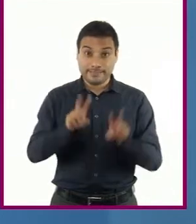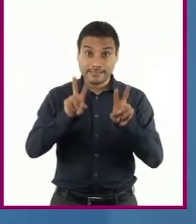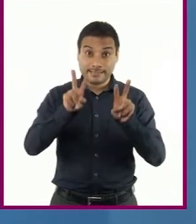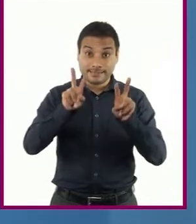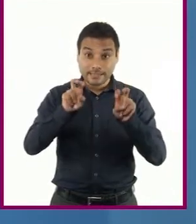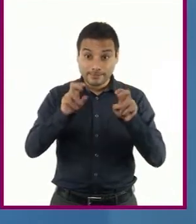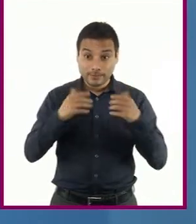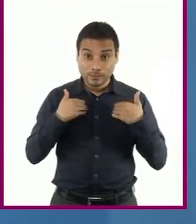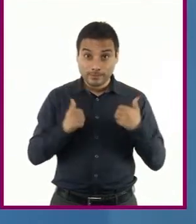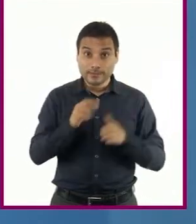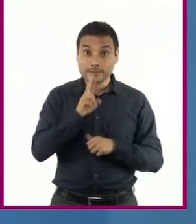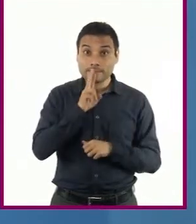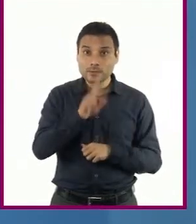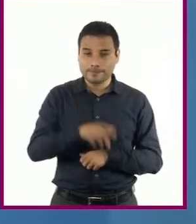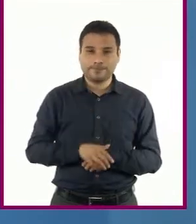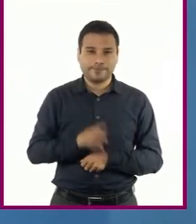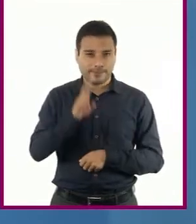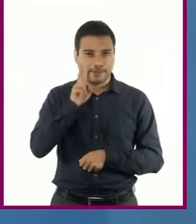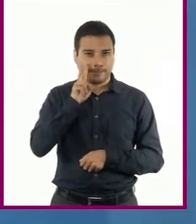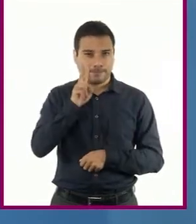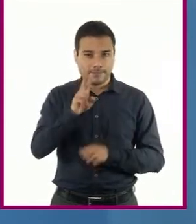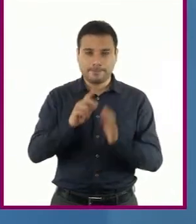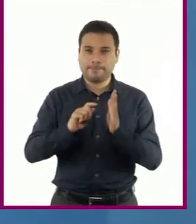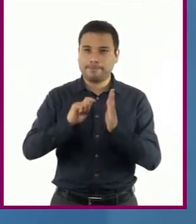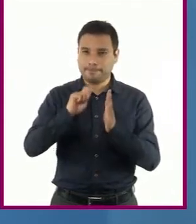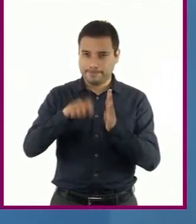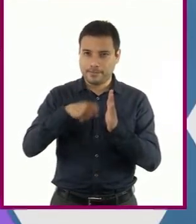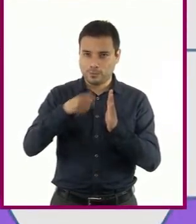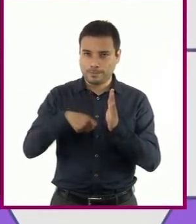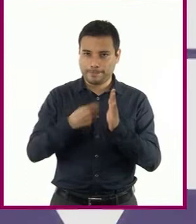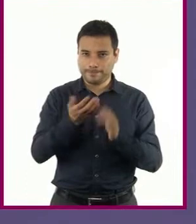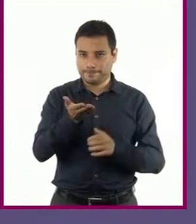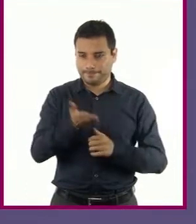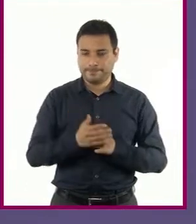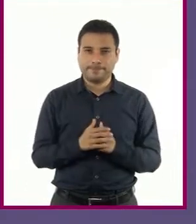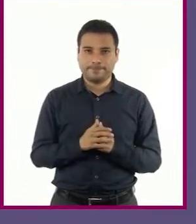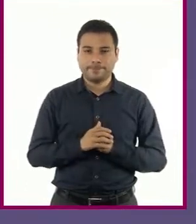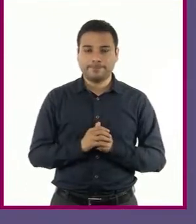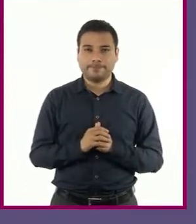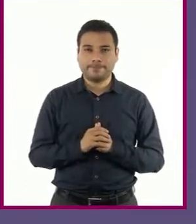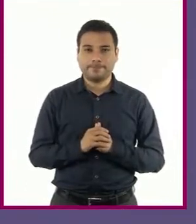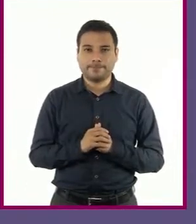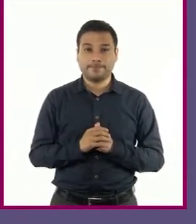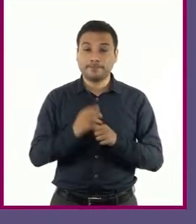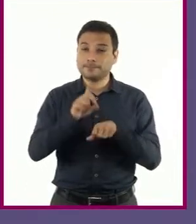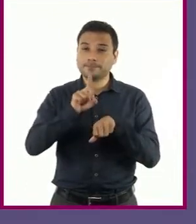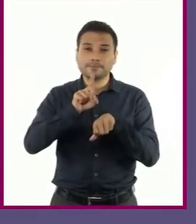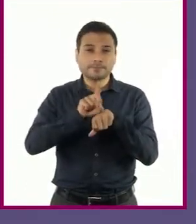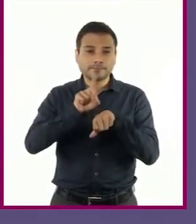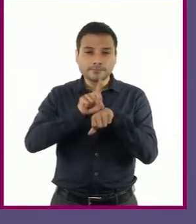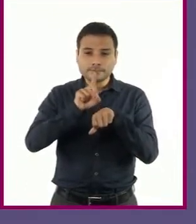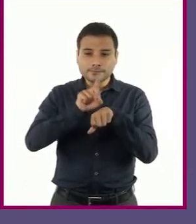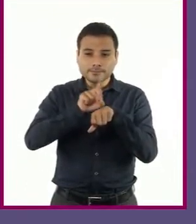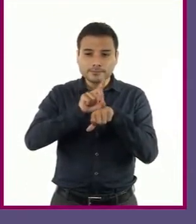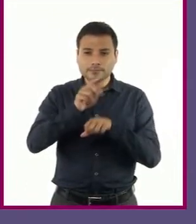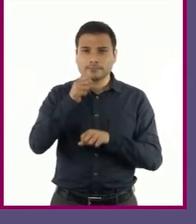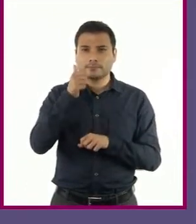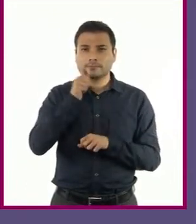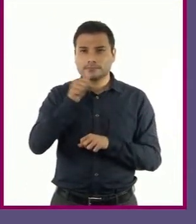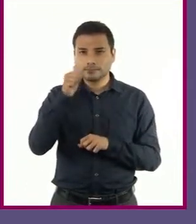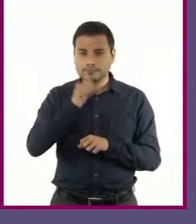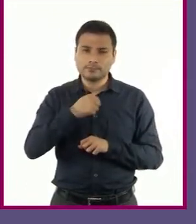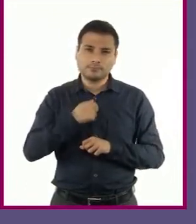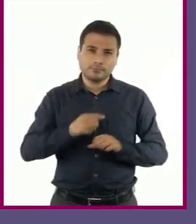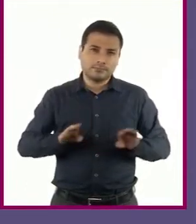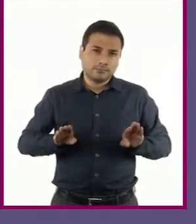les invito a que veamos y escuchemos el siguiente video. Día con día observamos que nuestras actitudes,